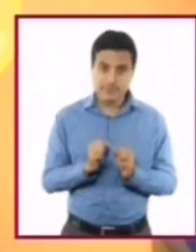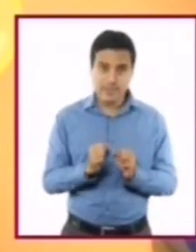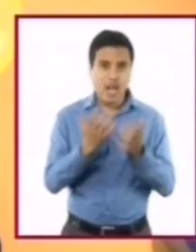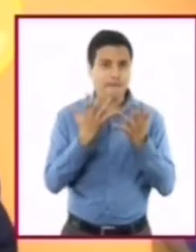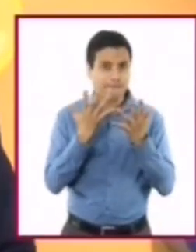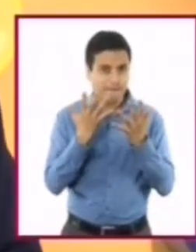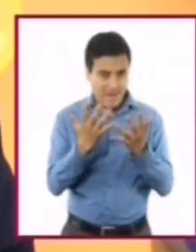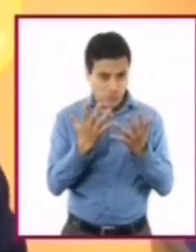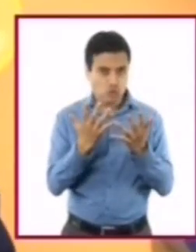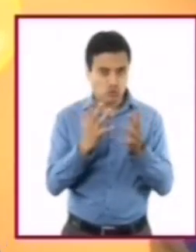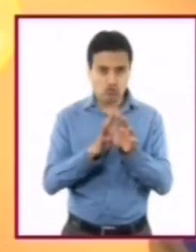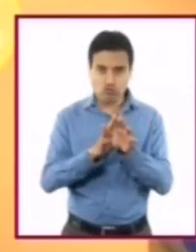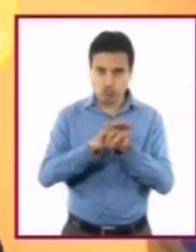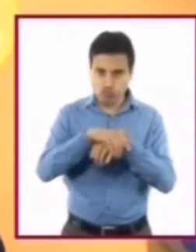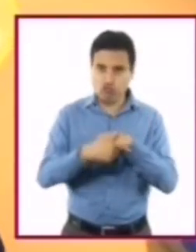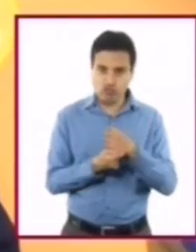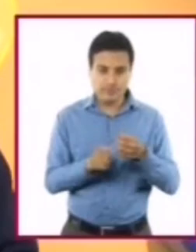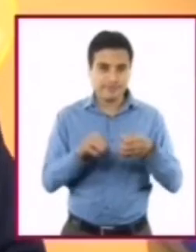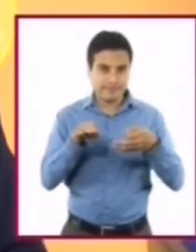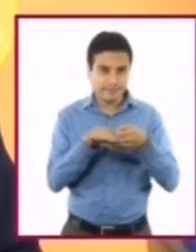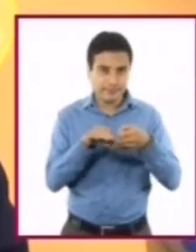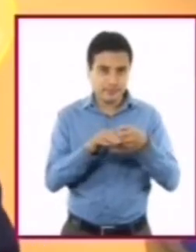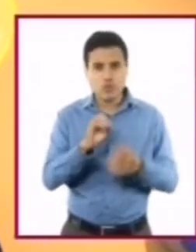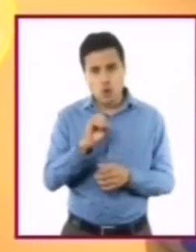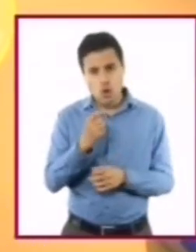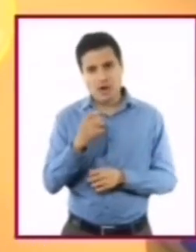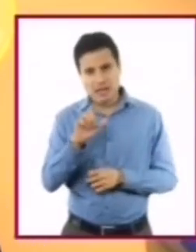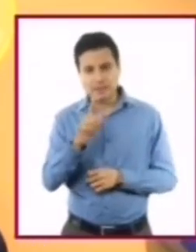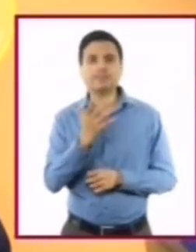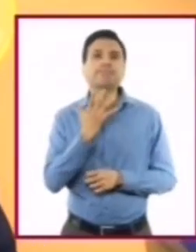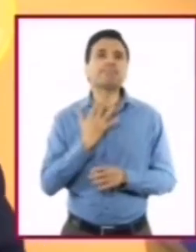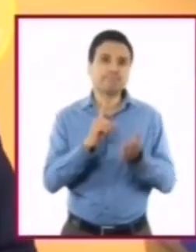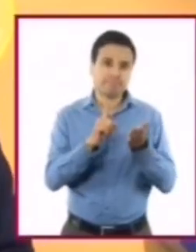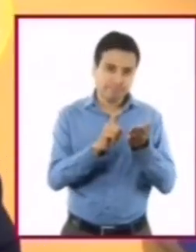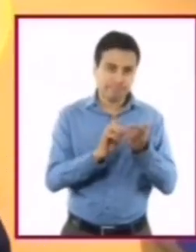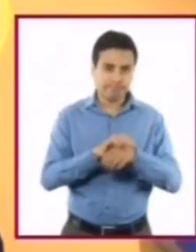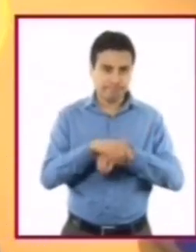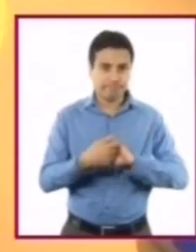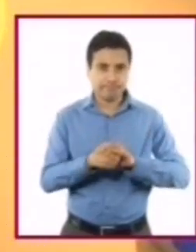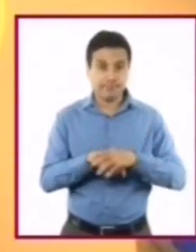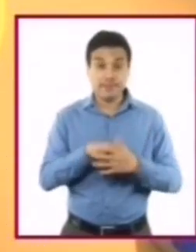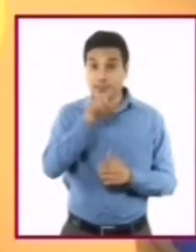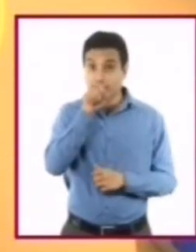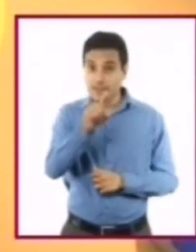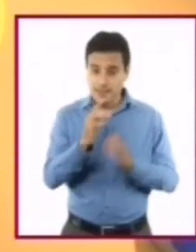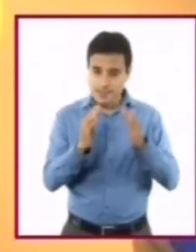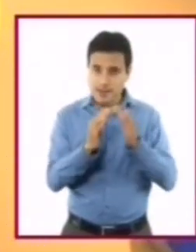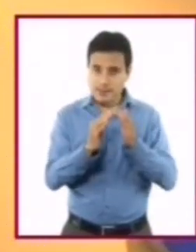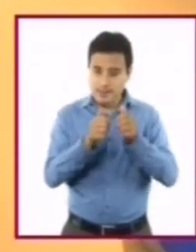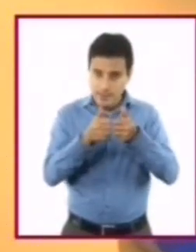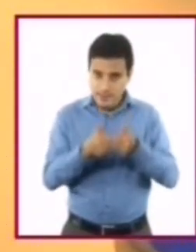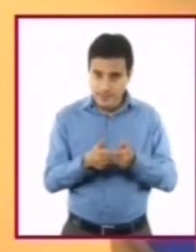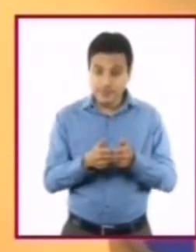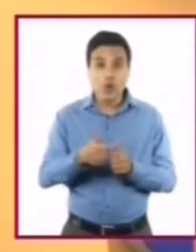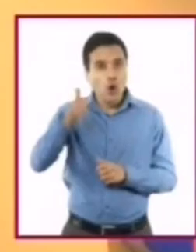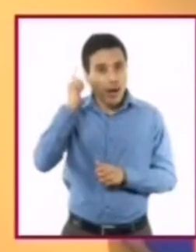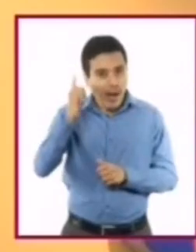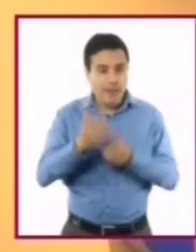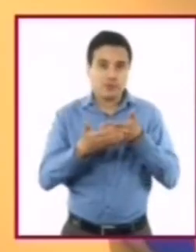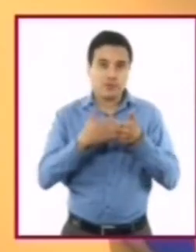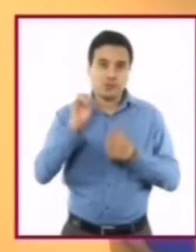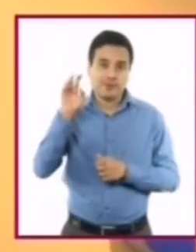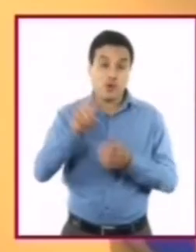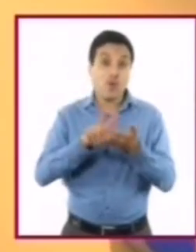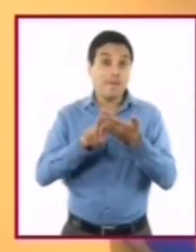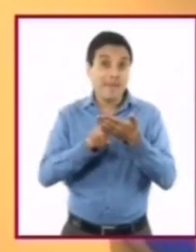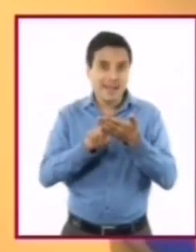lavándose constantemente las manos o usando gel antibacterial. Y si les es posible, no salgan de sus hogares, para pronto llegar al semáforo